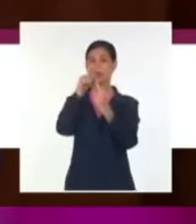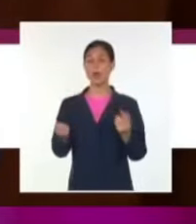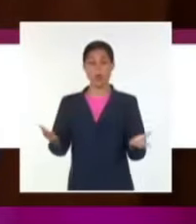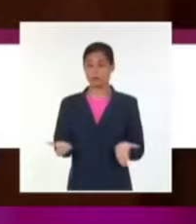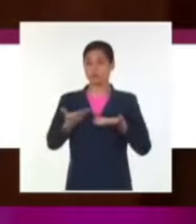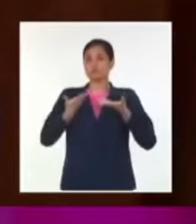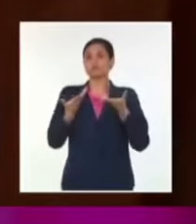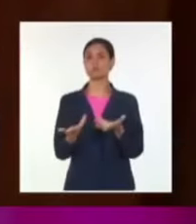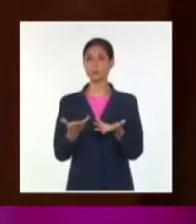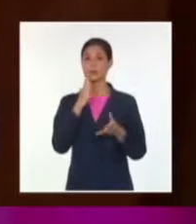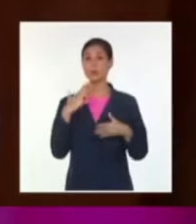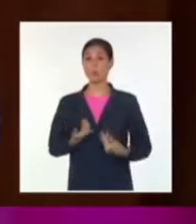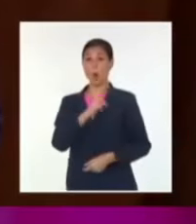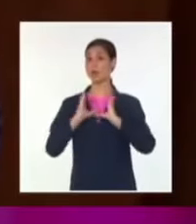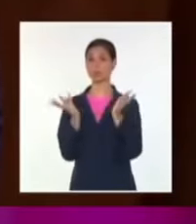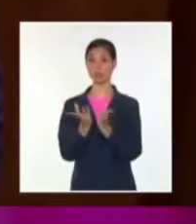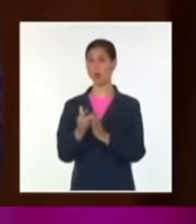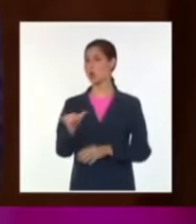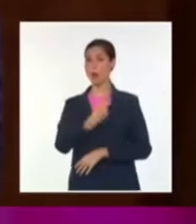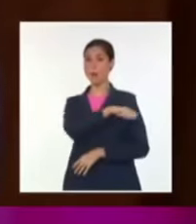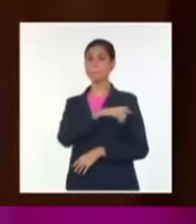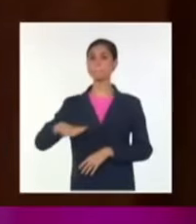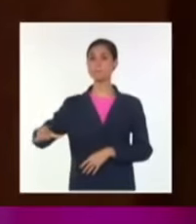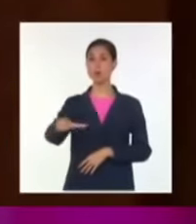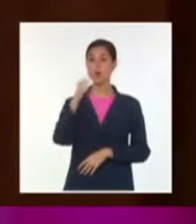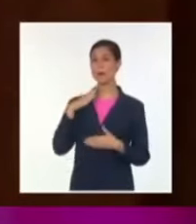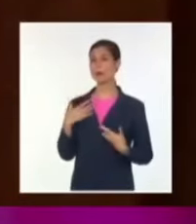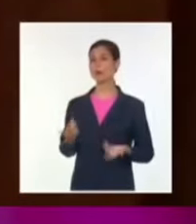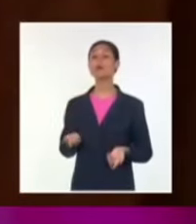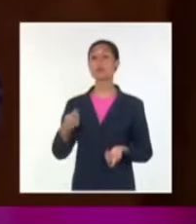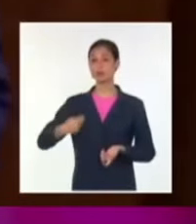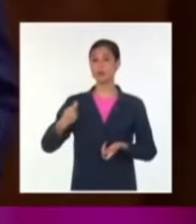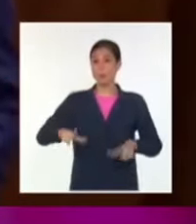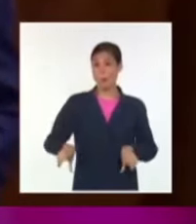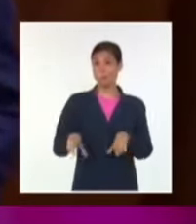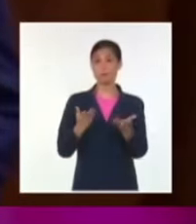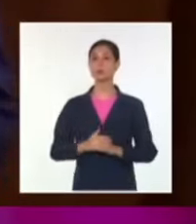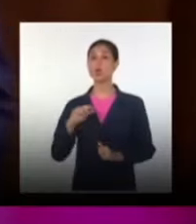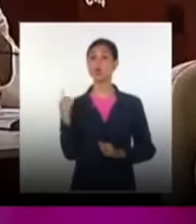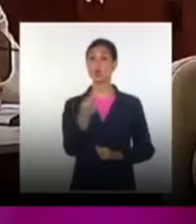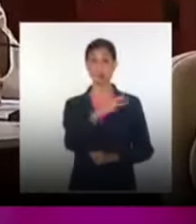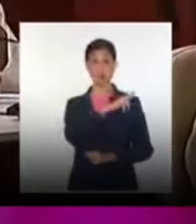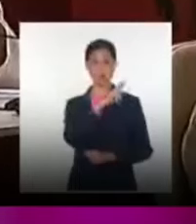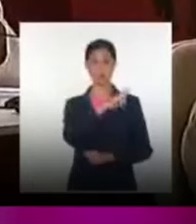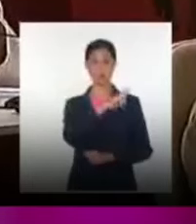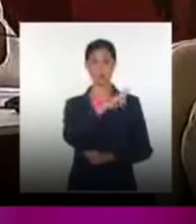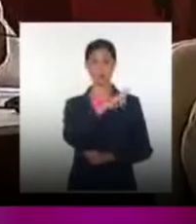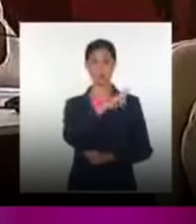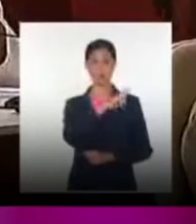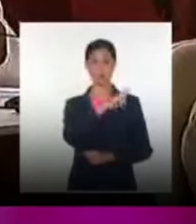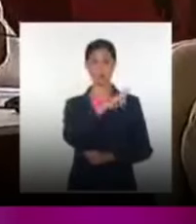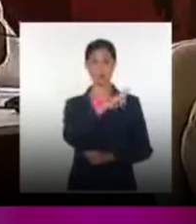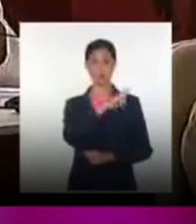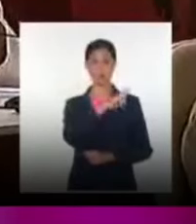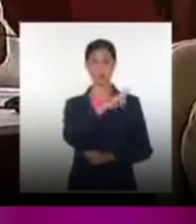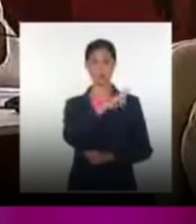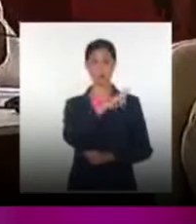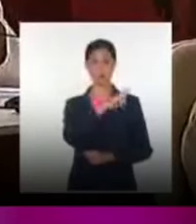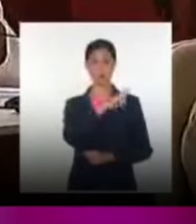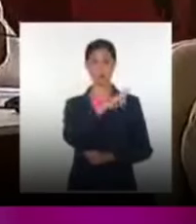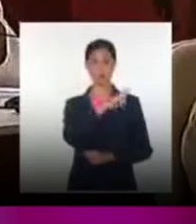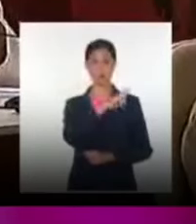movilizar, comprometer a sus militantes y al pueblo, conscientes de que solo triunfa el ideal que nos involucra a todos. Toca a los cuadros políticos. Yo quisiera saber qué es lo que